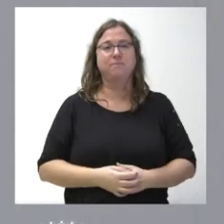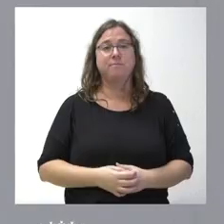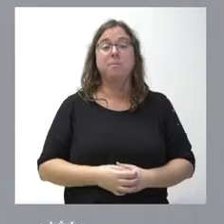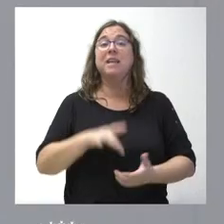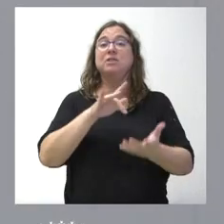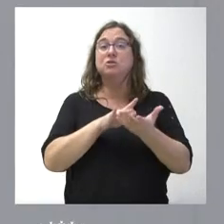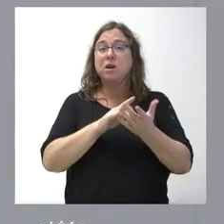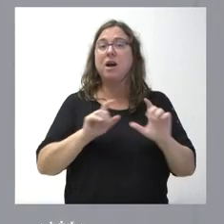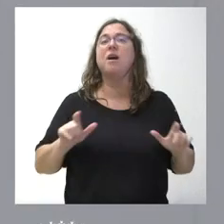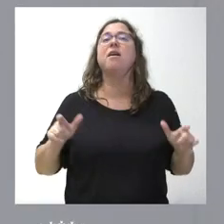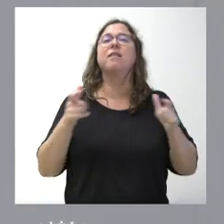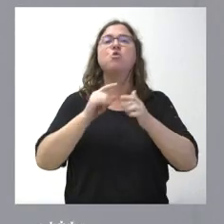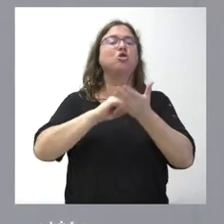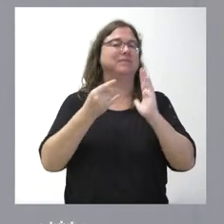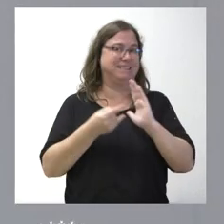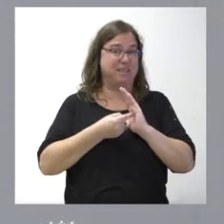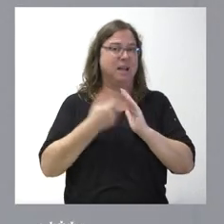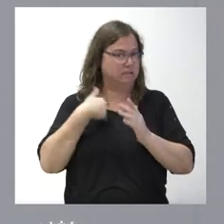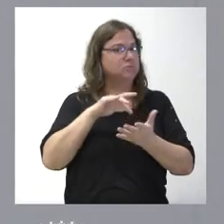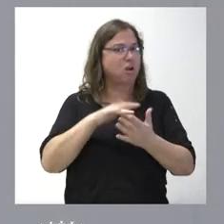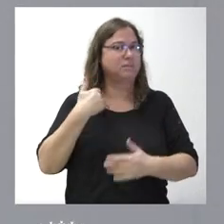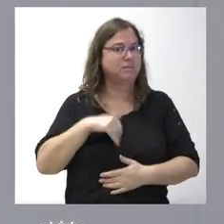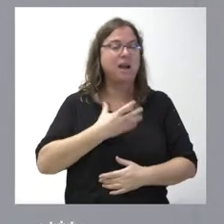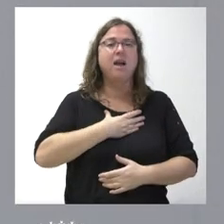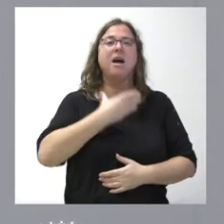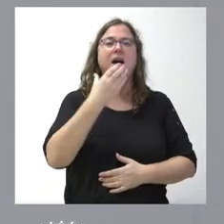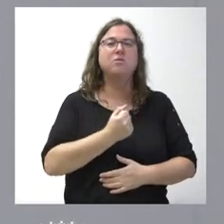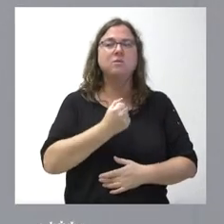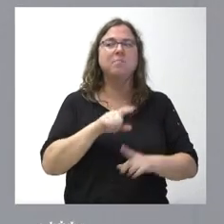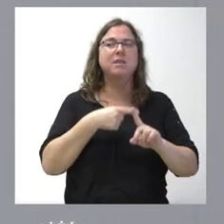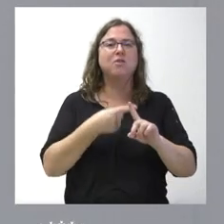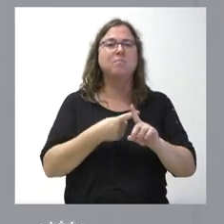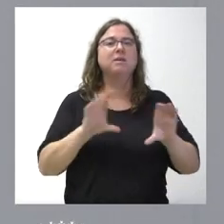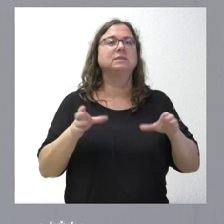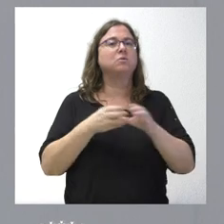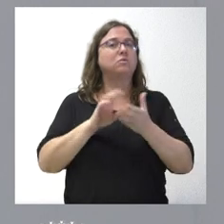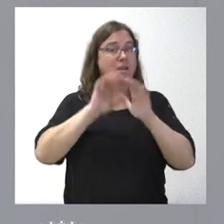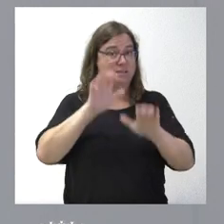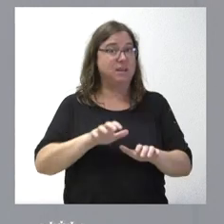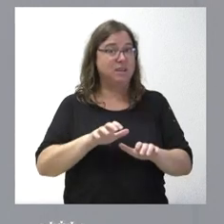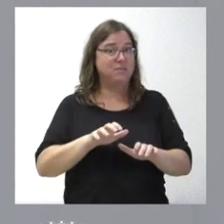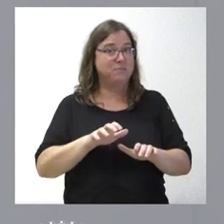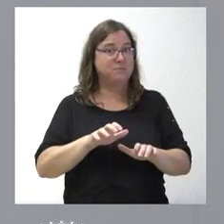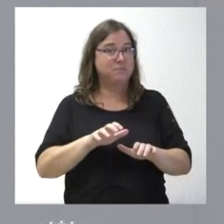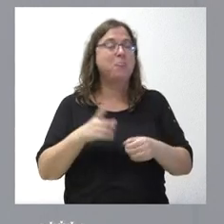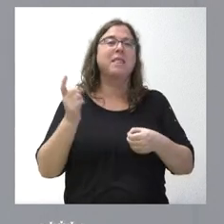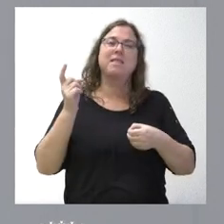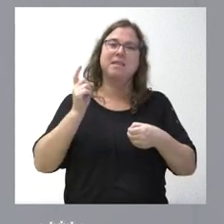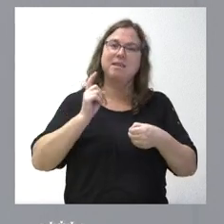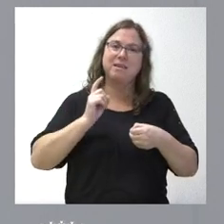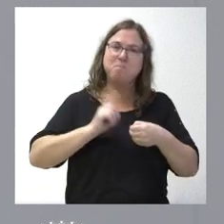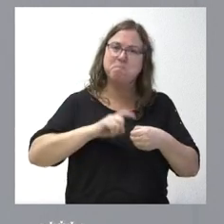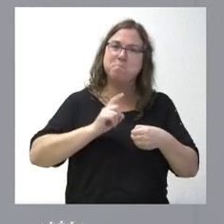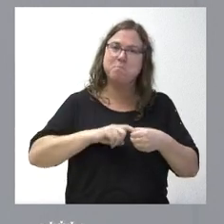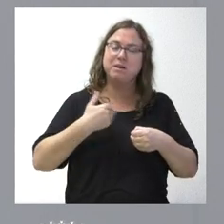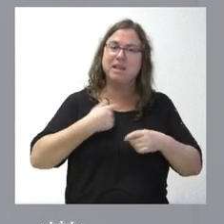reunión técnica entre el ayuntamiento y la junta de Castilla León asistió allí la